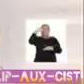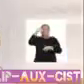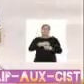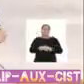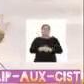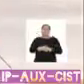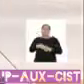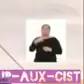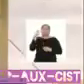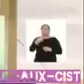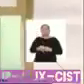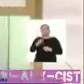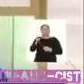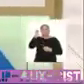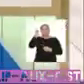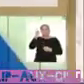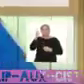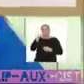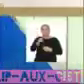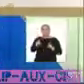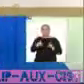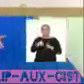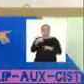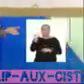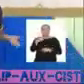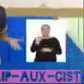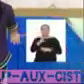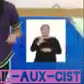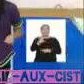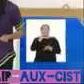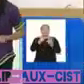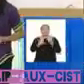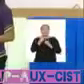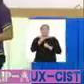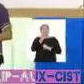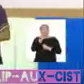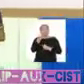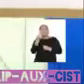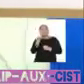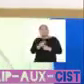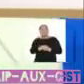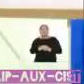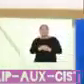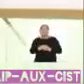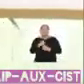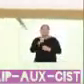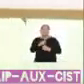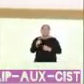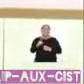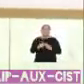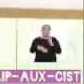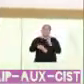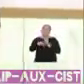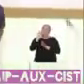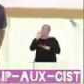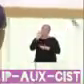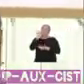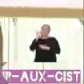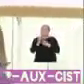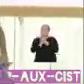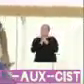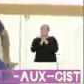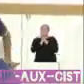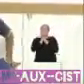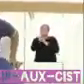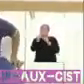Es verdad. Y los profesores. Siempre encontramos uno o más que termina siendo más que una profesora, una amiga. Un